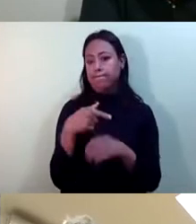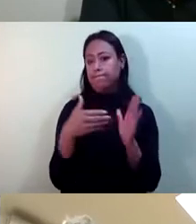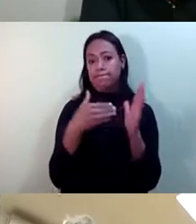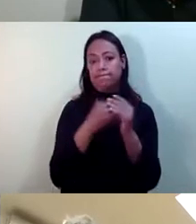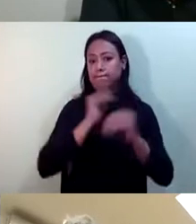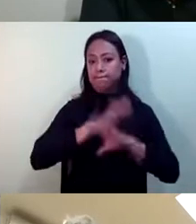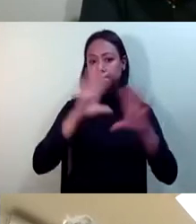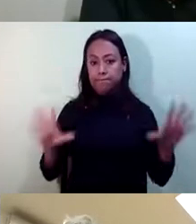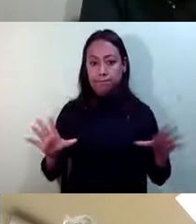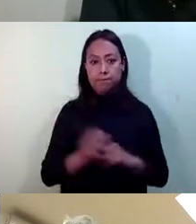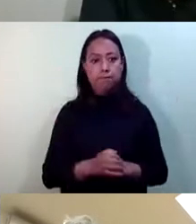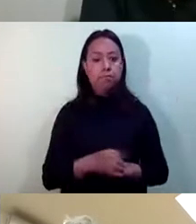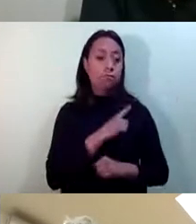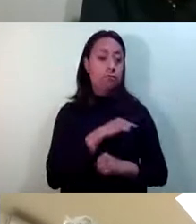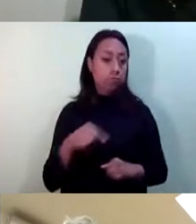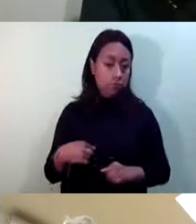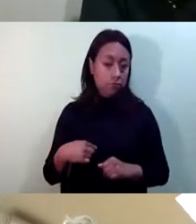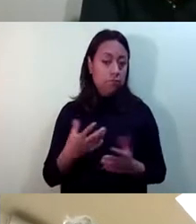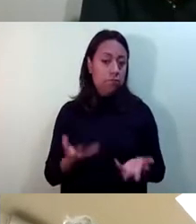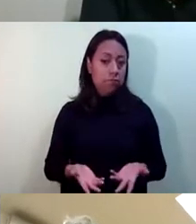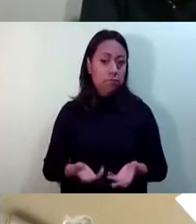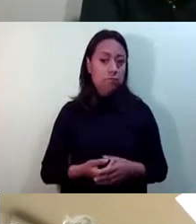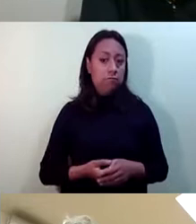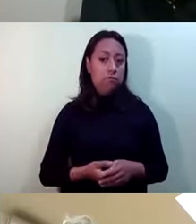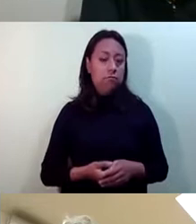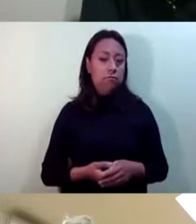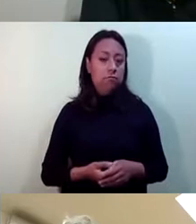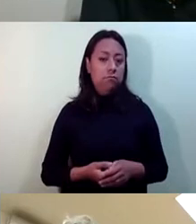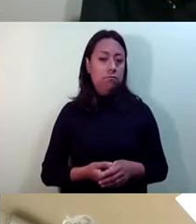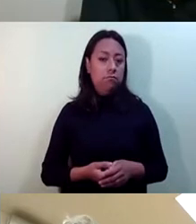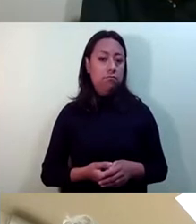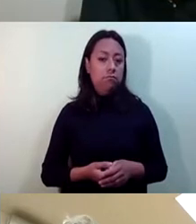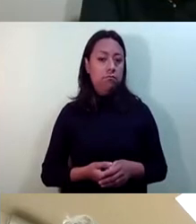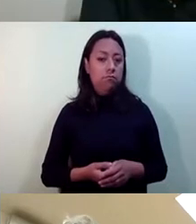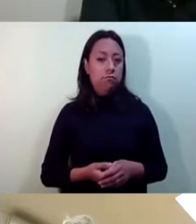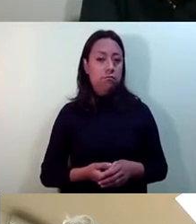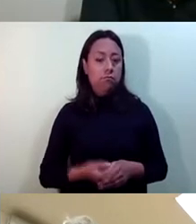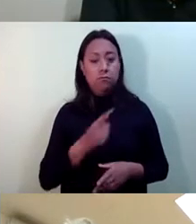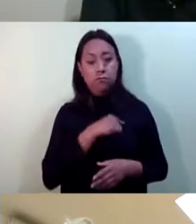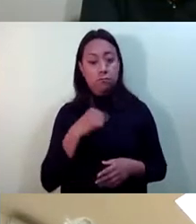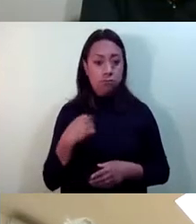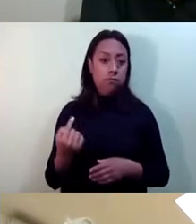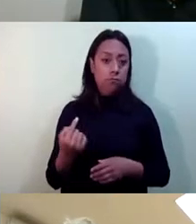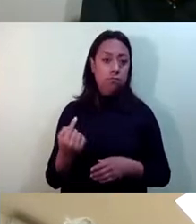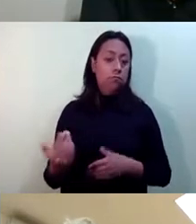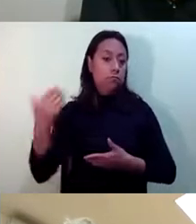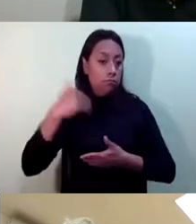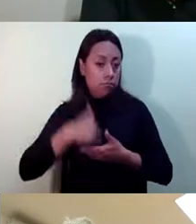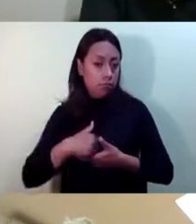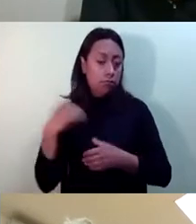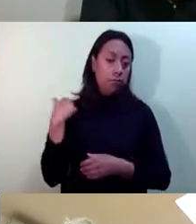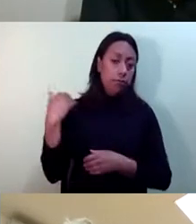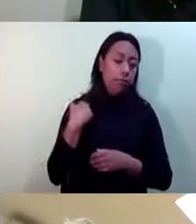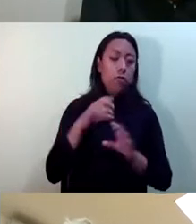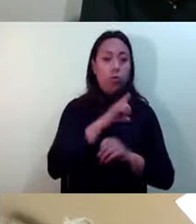digo, no acudimos ni viceversa, ni acudieron con nosotros por parte